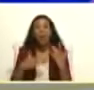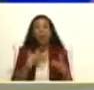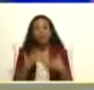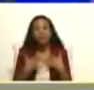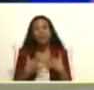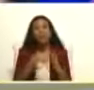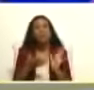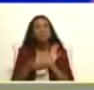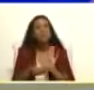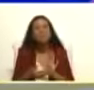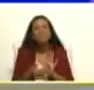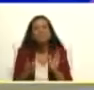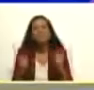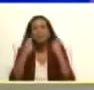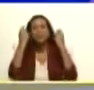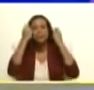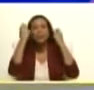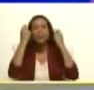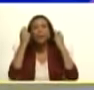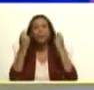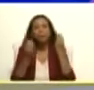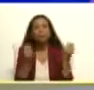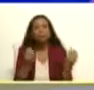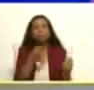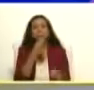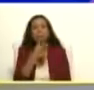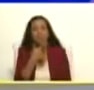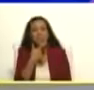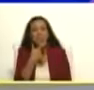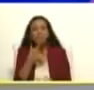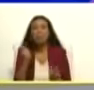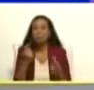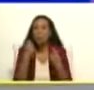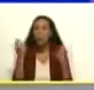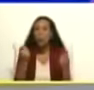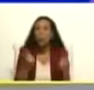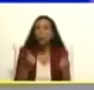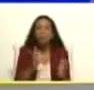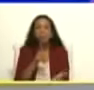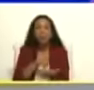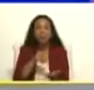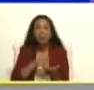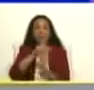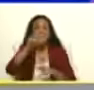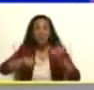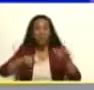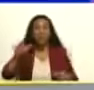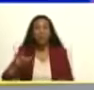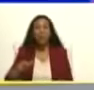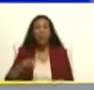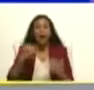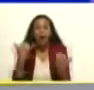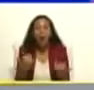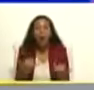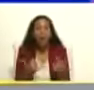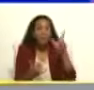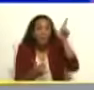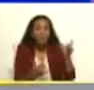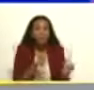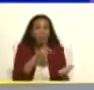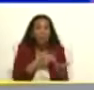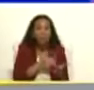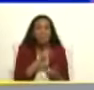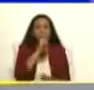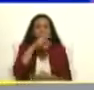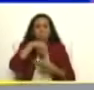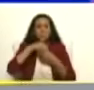acciones de campaña que han estado hermosas, extraordinarias, en participación, debemos convertirlas en